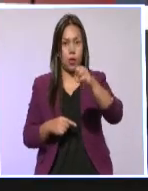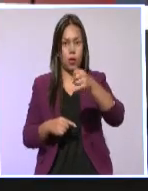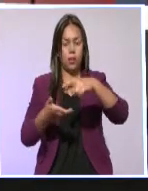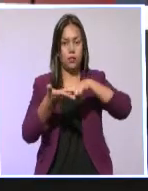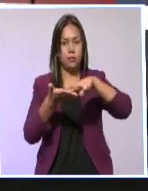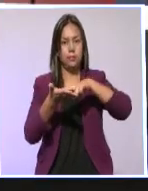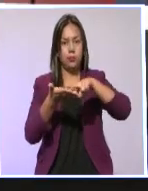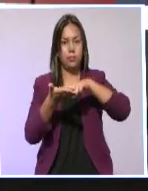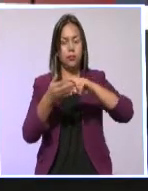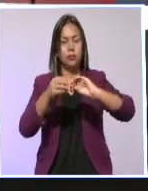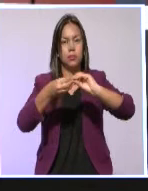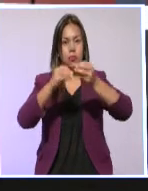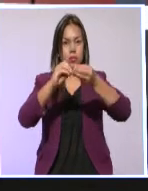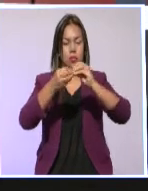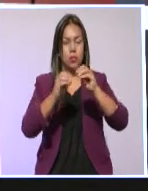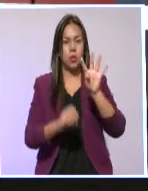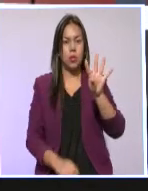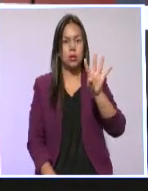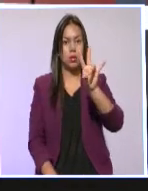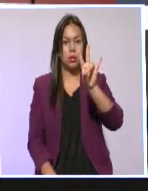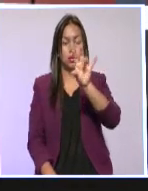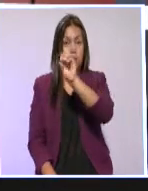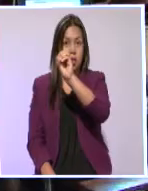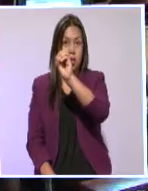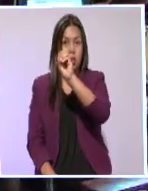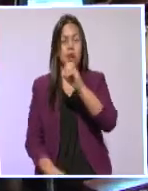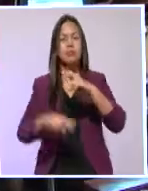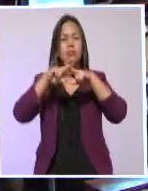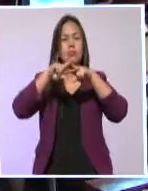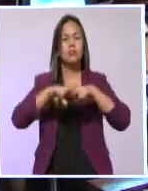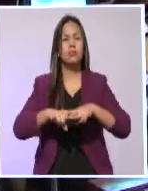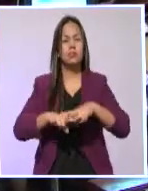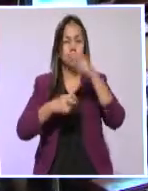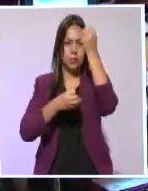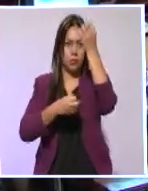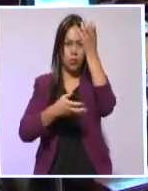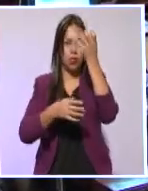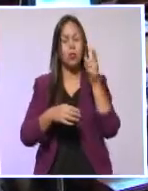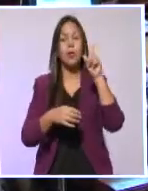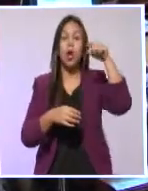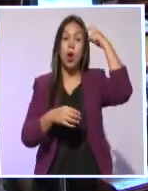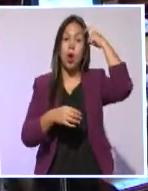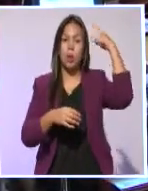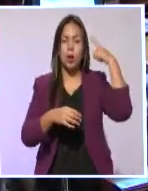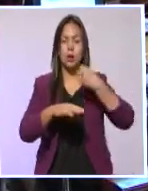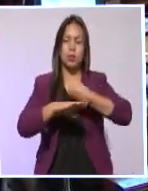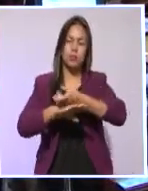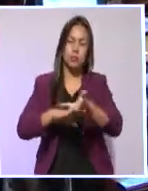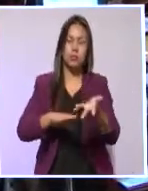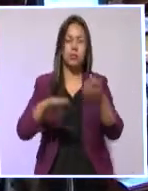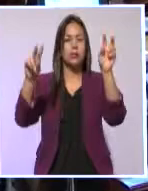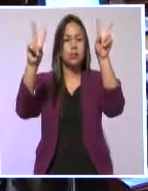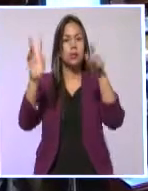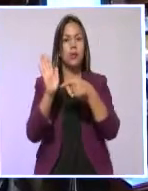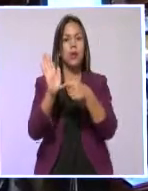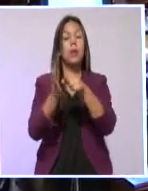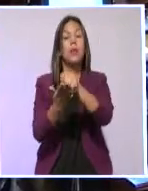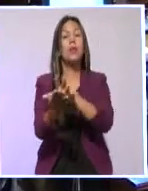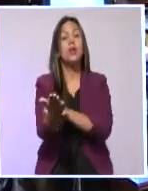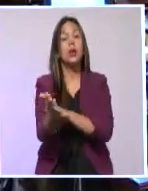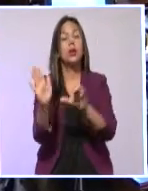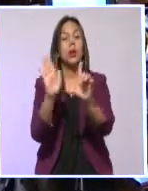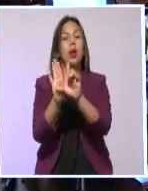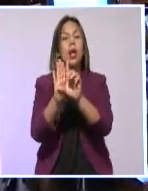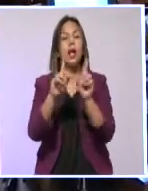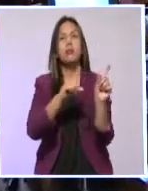la sesión plenaria 470 para analizar el informe del veto parcial del Ejecutivo al proyecto de ley orgánica para la aplicación